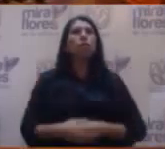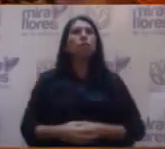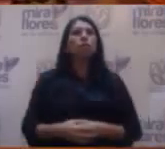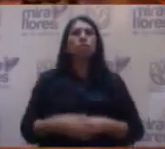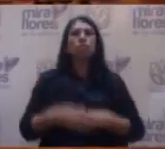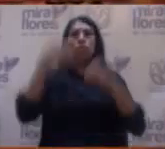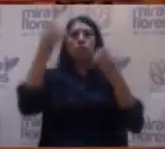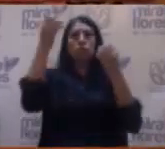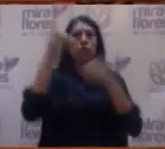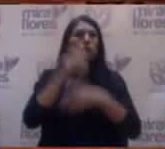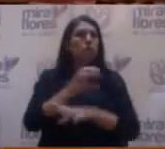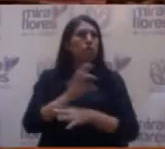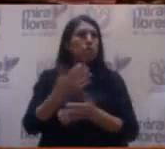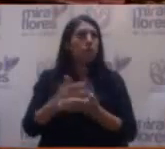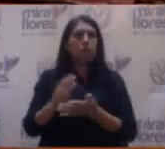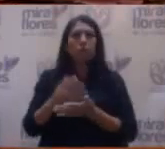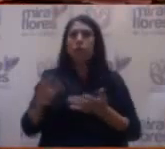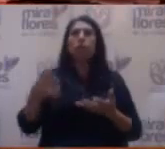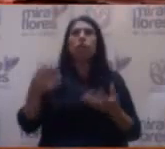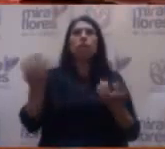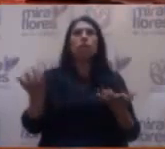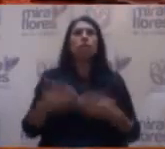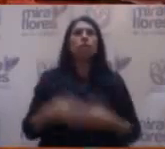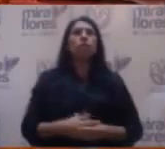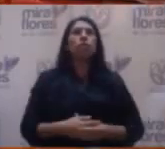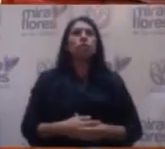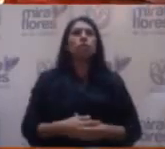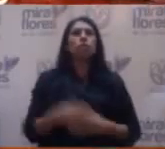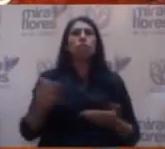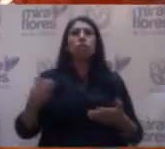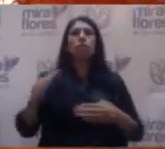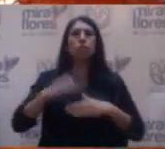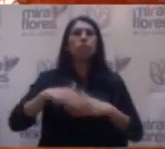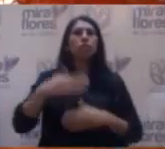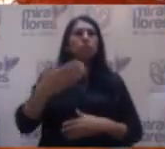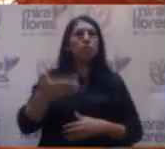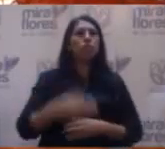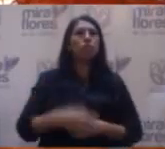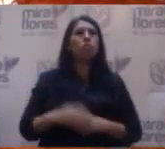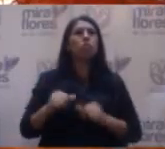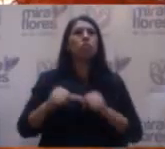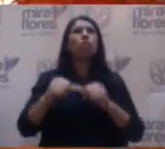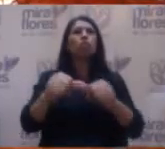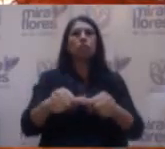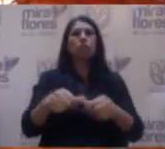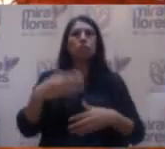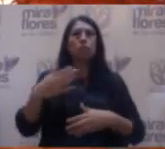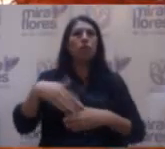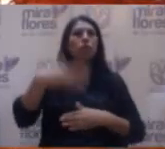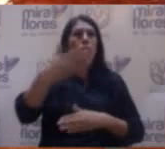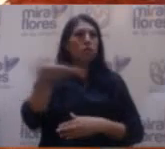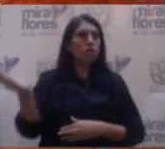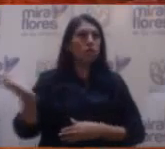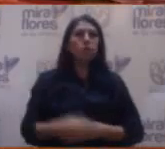Si no hay informes, podríamos proceder entonces con el decurso de la sesión.